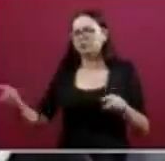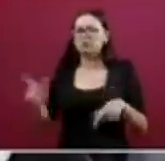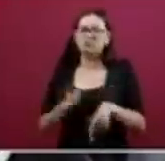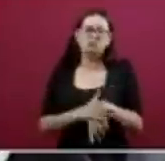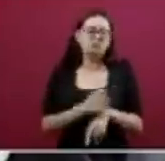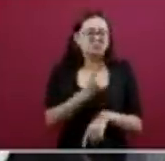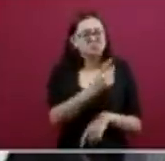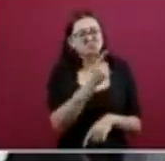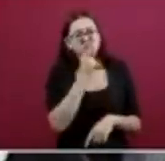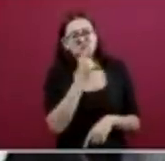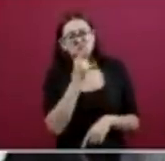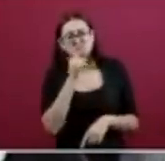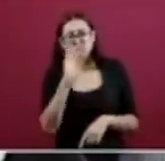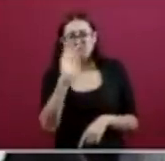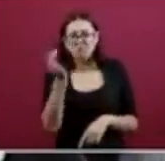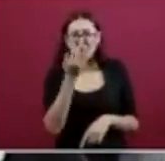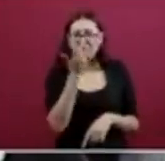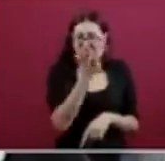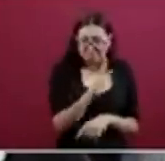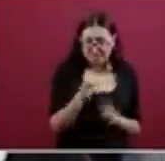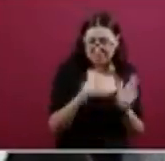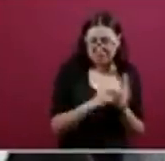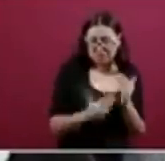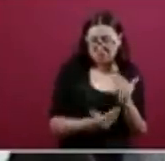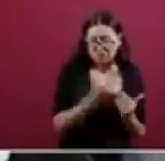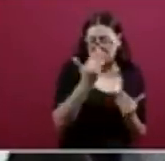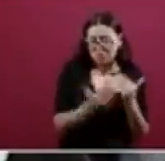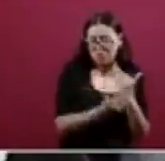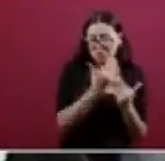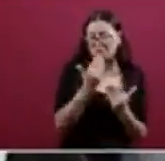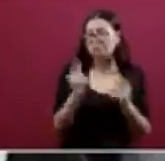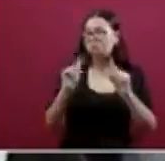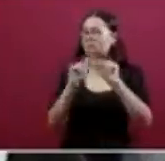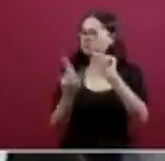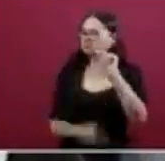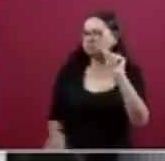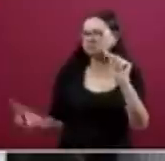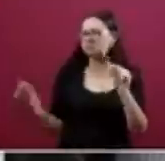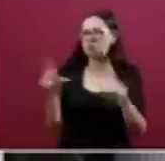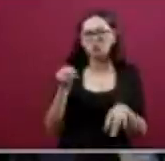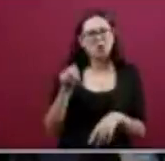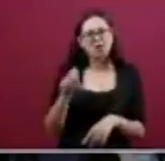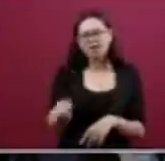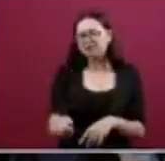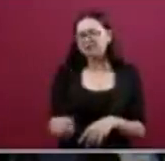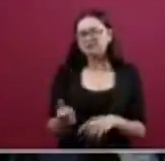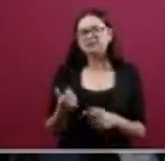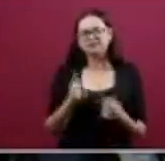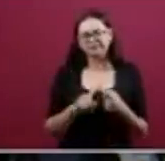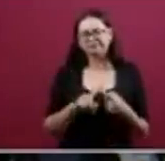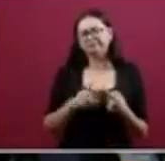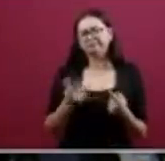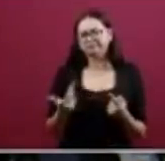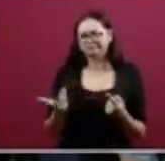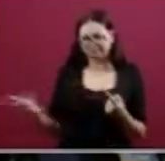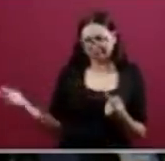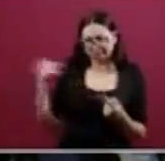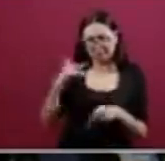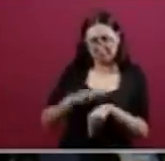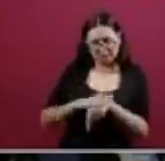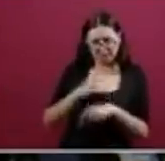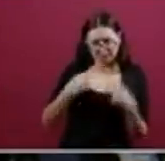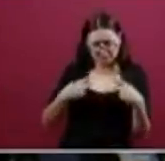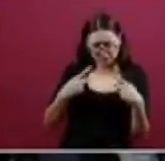10,000, pues no hay mandos suficientes para cubrir todo el territorio nacional? Esto por un lado. Por el otro, me gustaría que